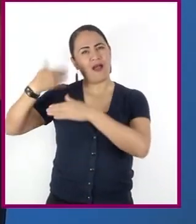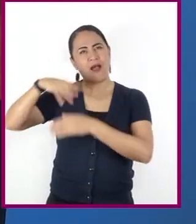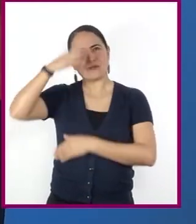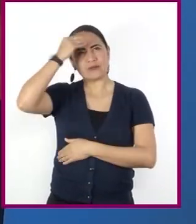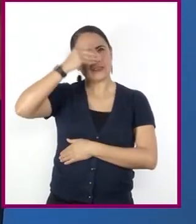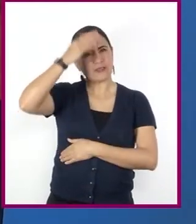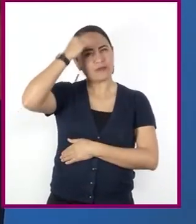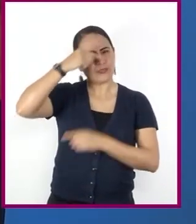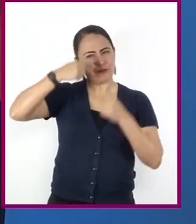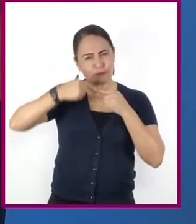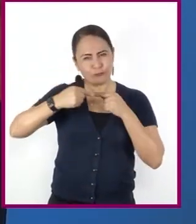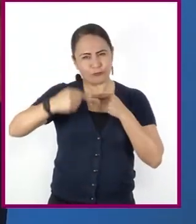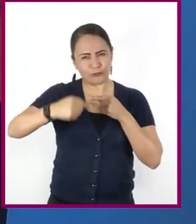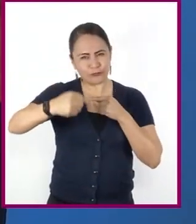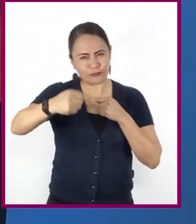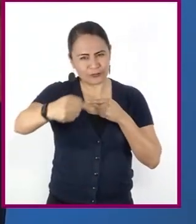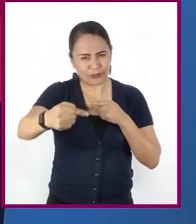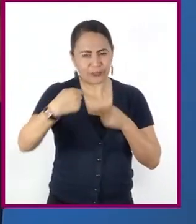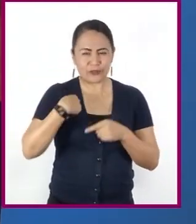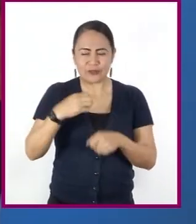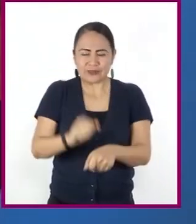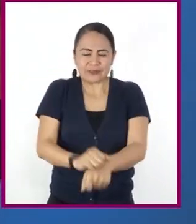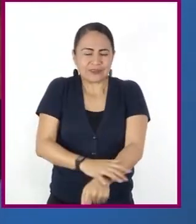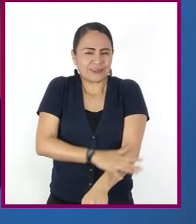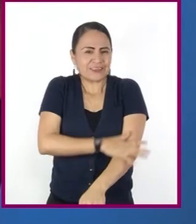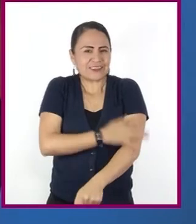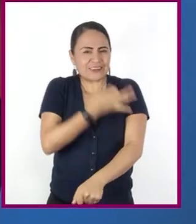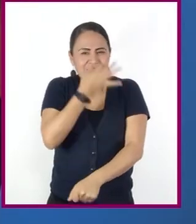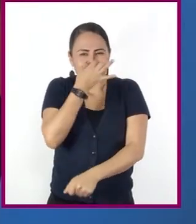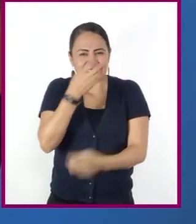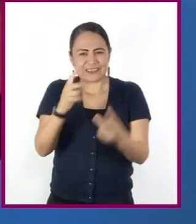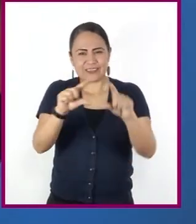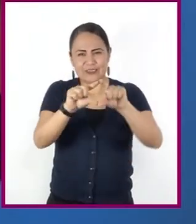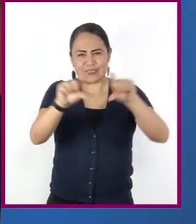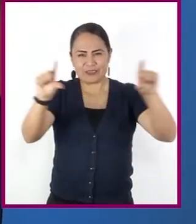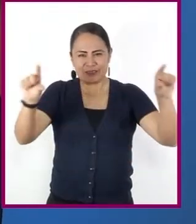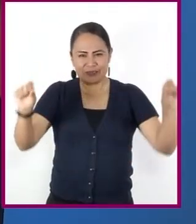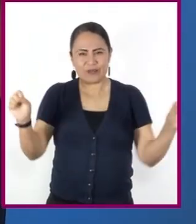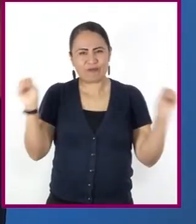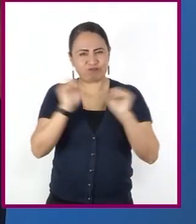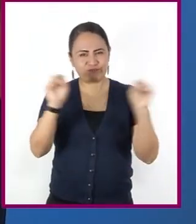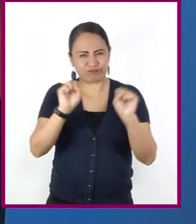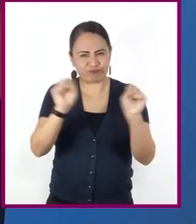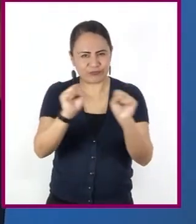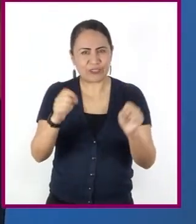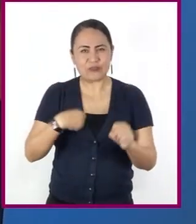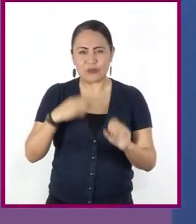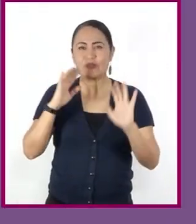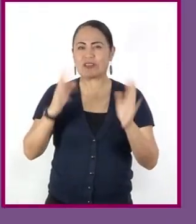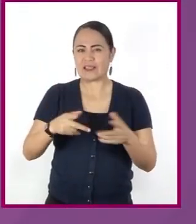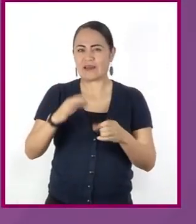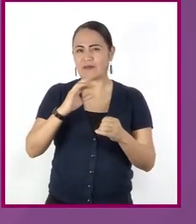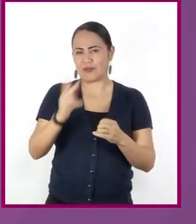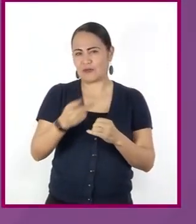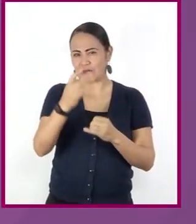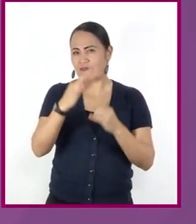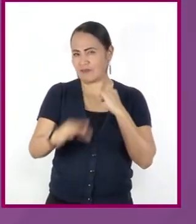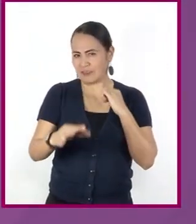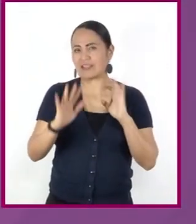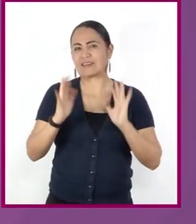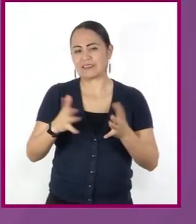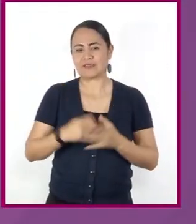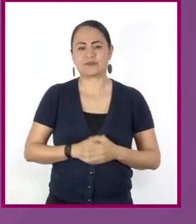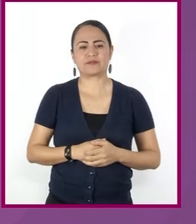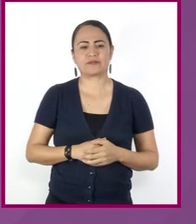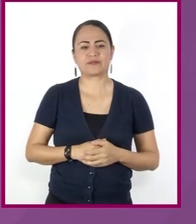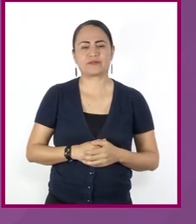sesión, me da mucha emoción verme tan cerca de la meta. Estoy lista para la última pregunta. Fue